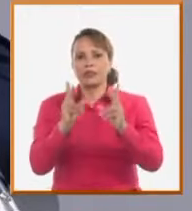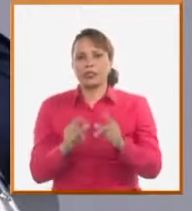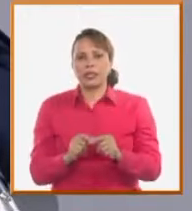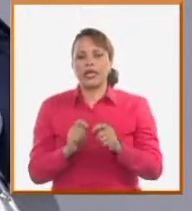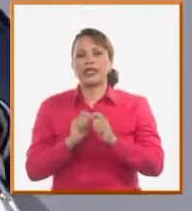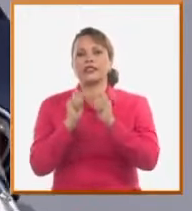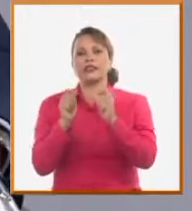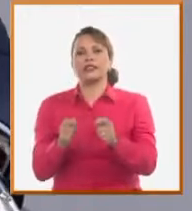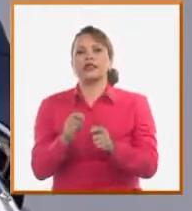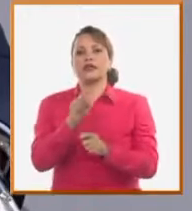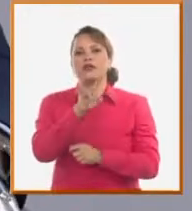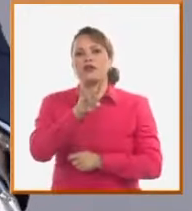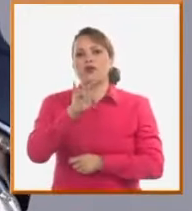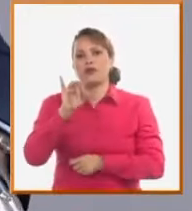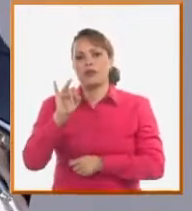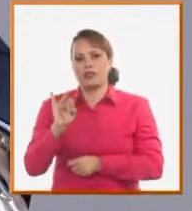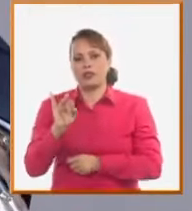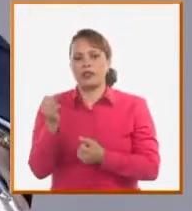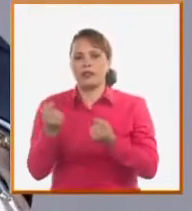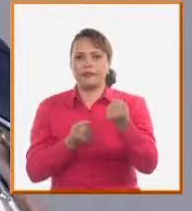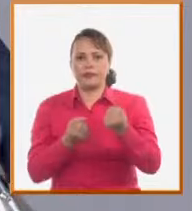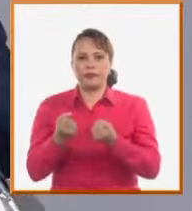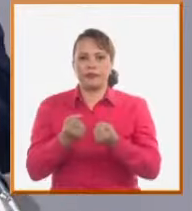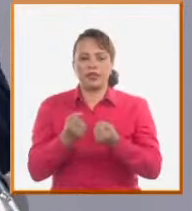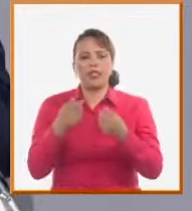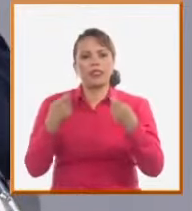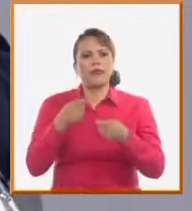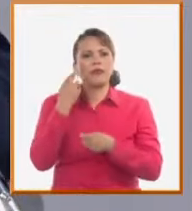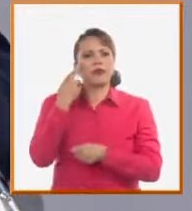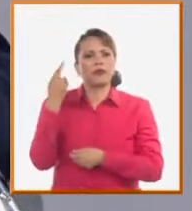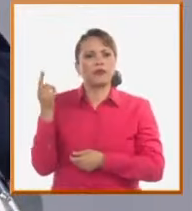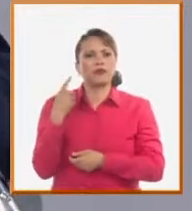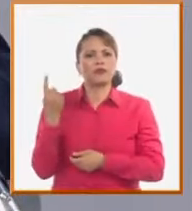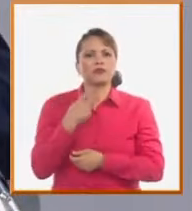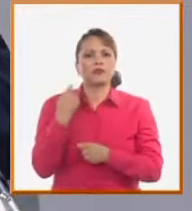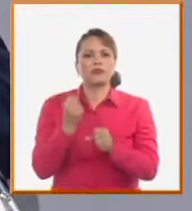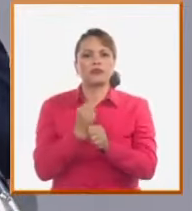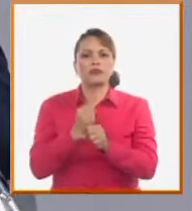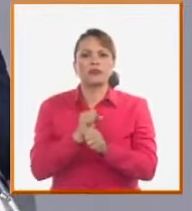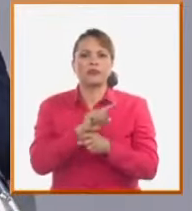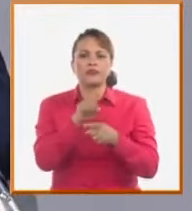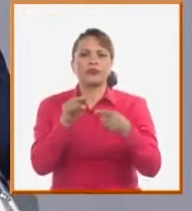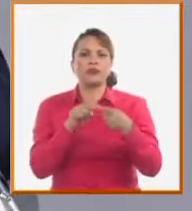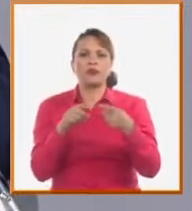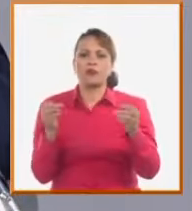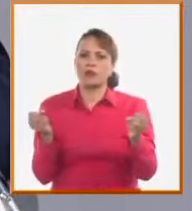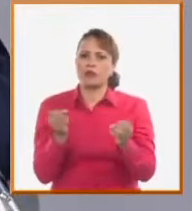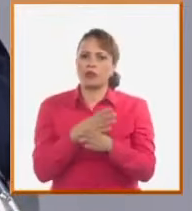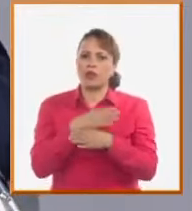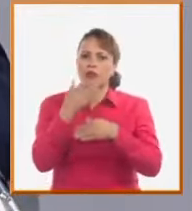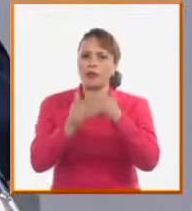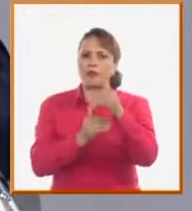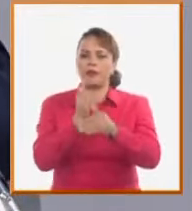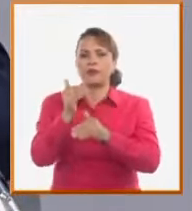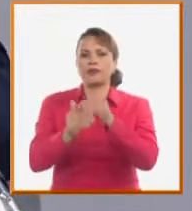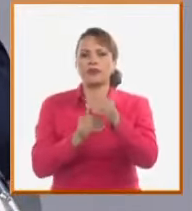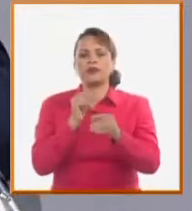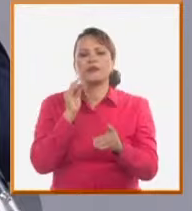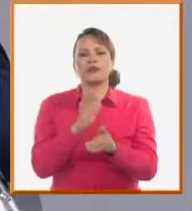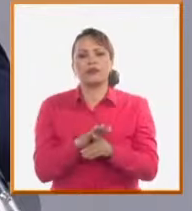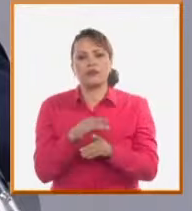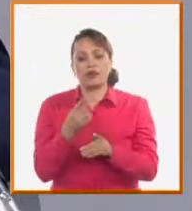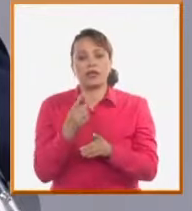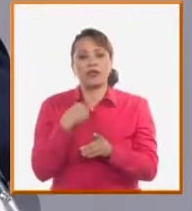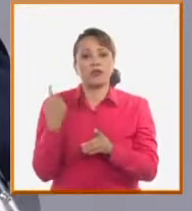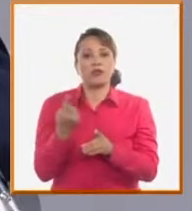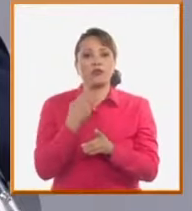de 97 vehículos. Hay que recordar que nosotros debemos trabajar primero en la transparencia de un proceso desde inicio, que es donde